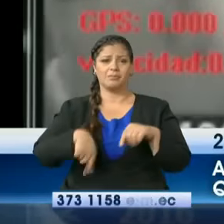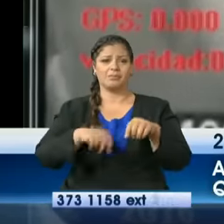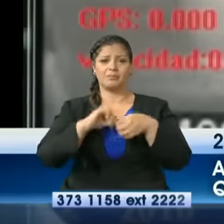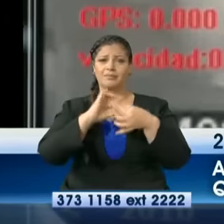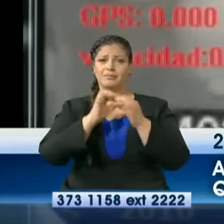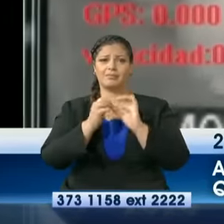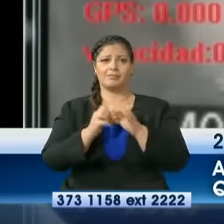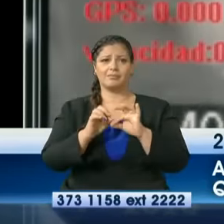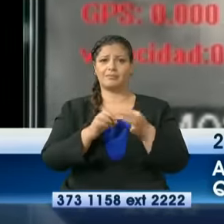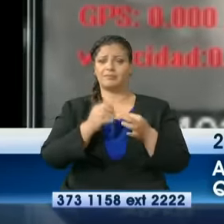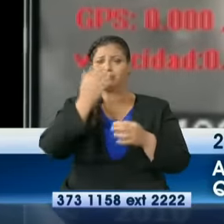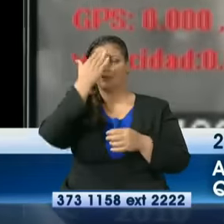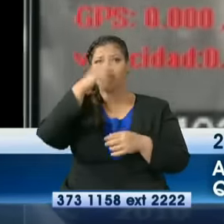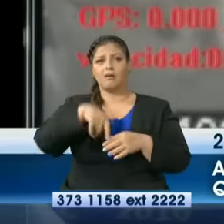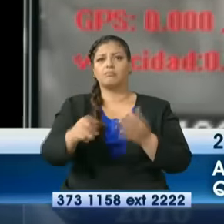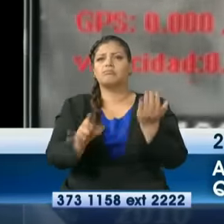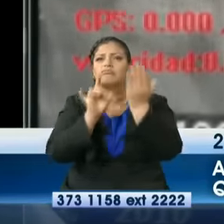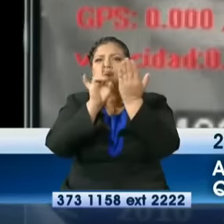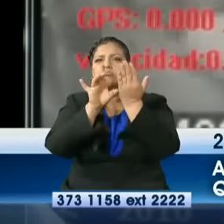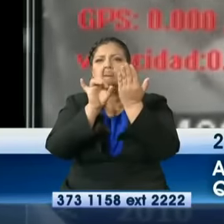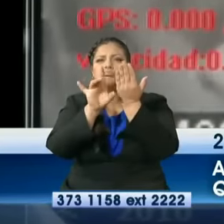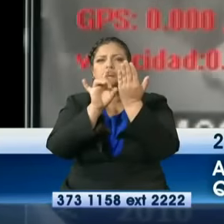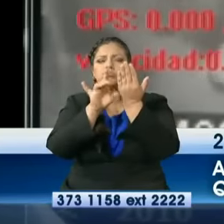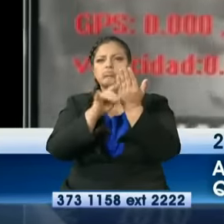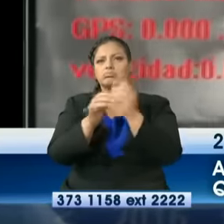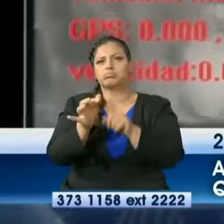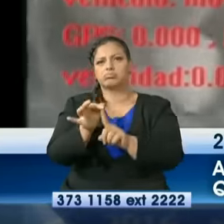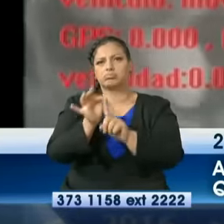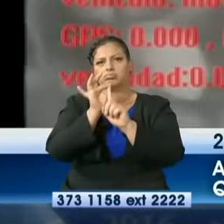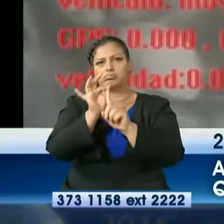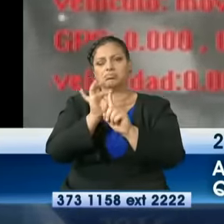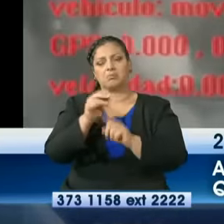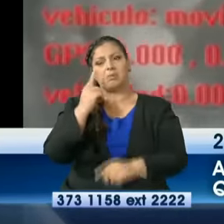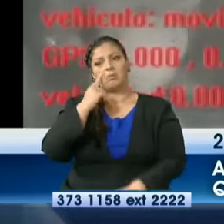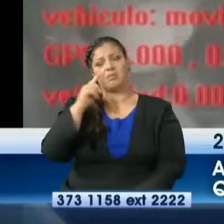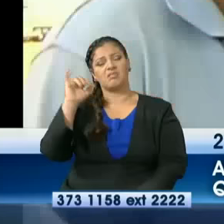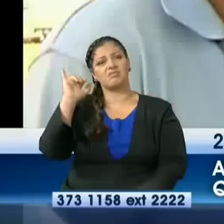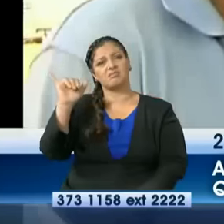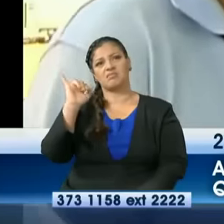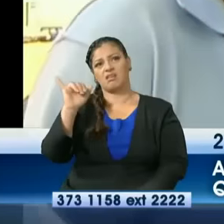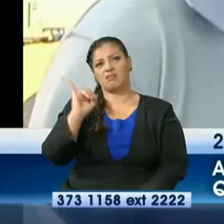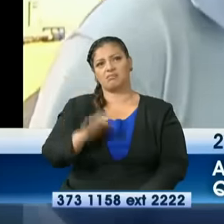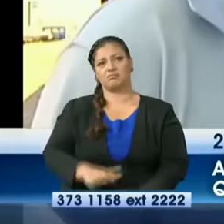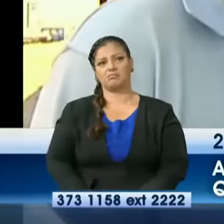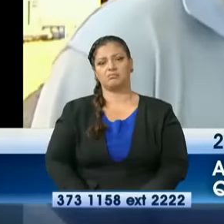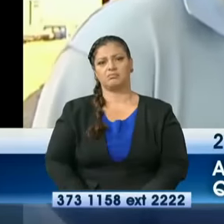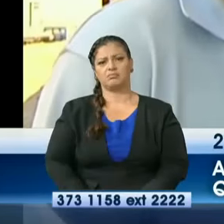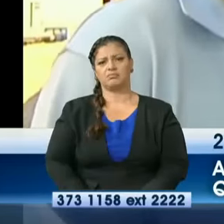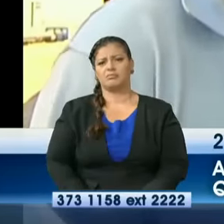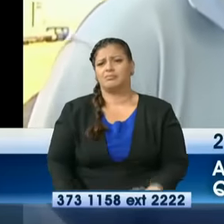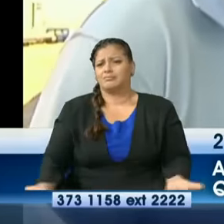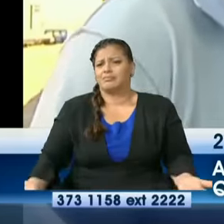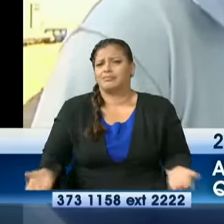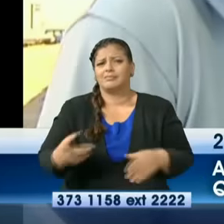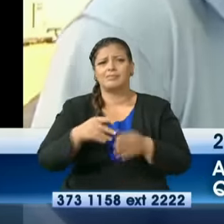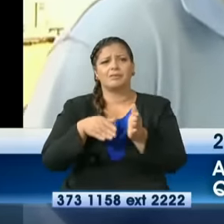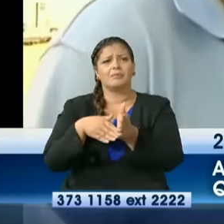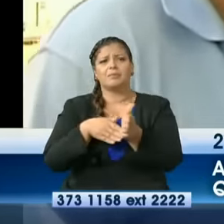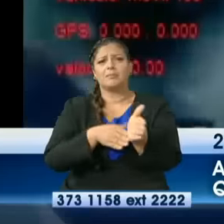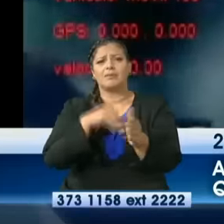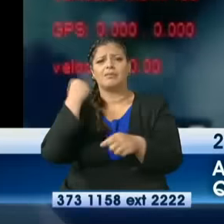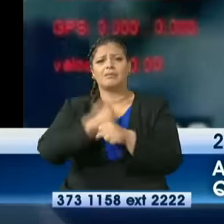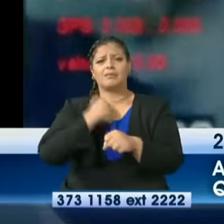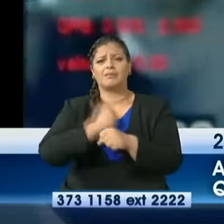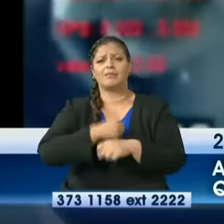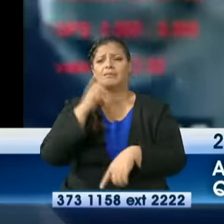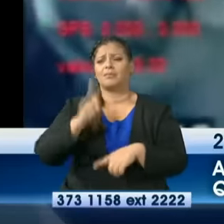mandan a hacer y dice que posiblemente para el día sábado estaría trabajando la unidad. Esas son pérdidas tanto para el dueño como para el chofer.